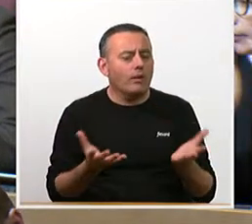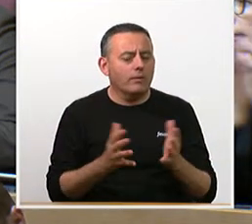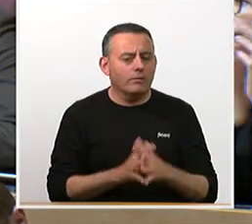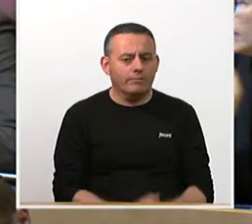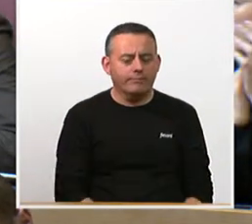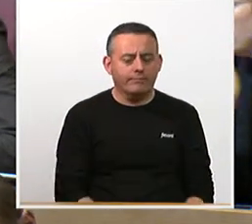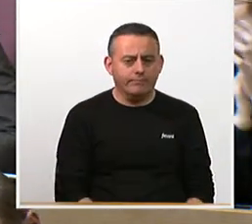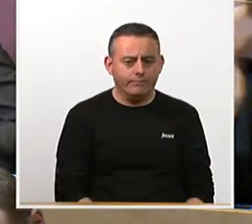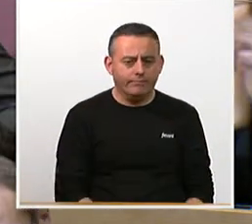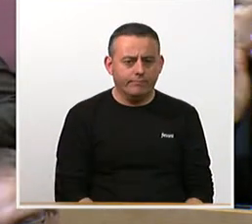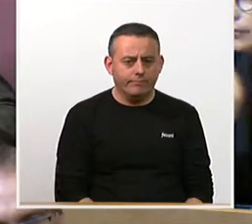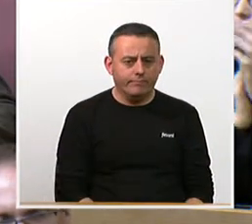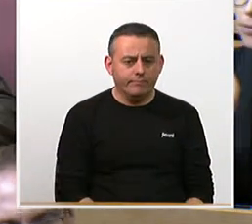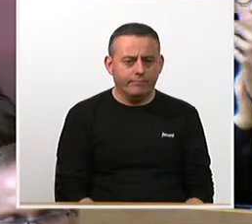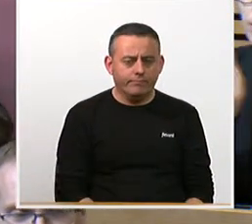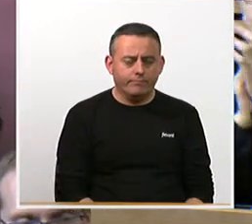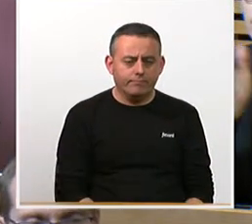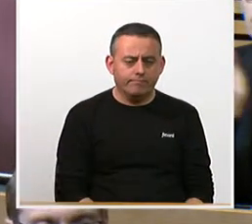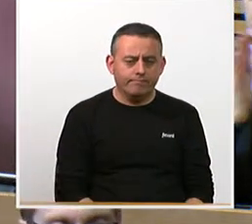muchas